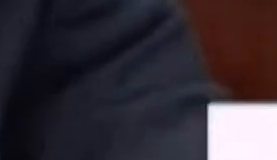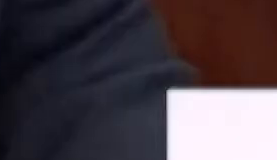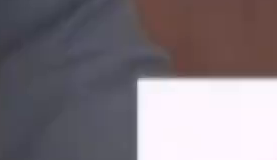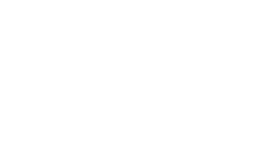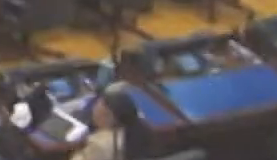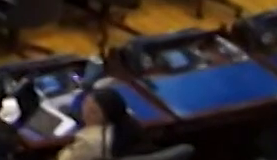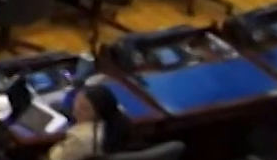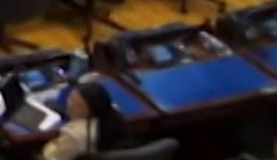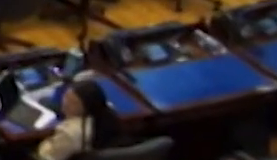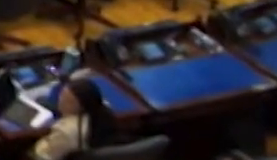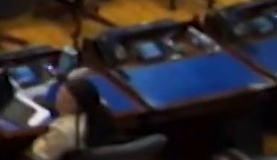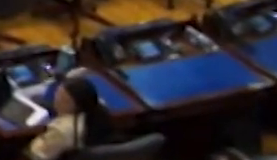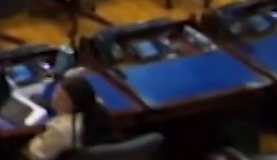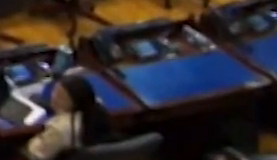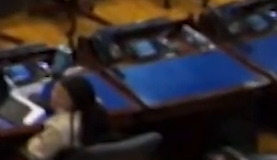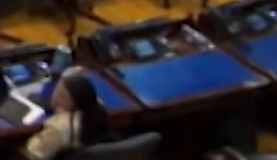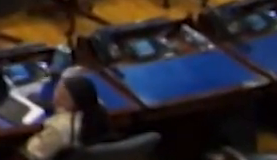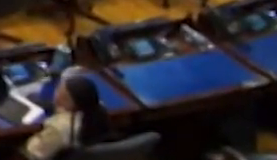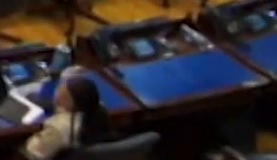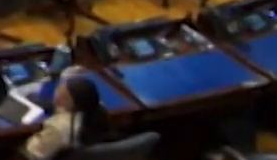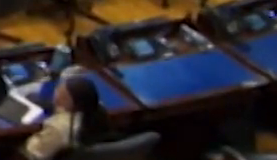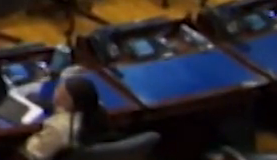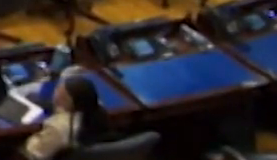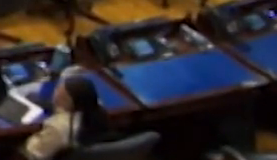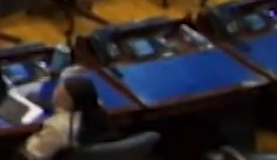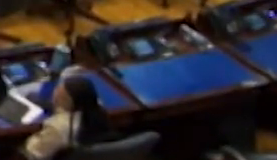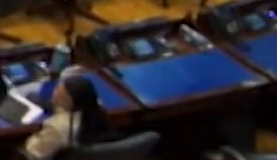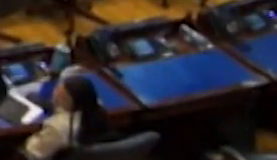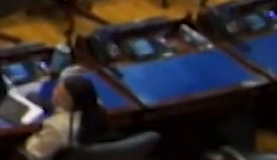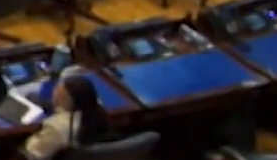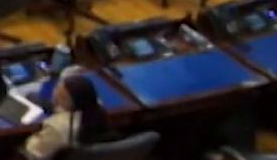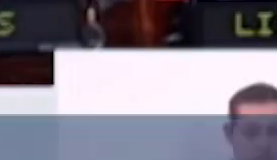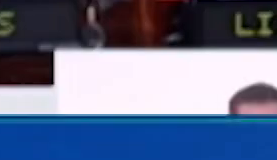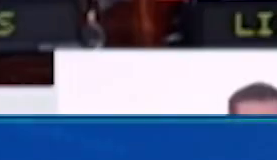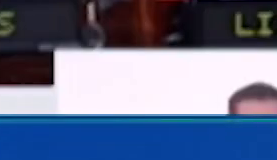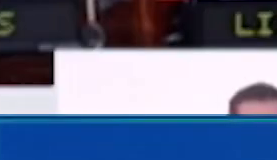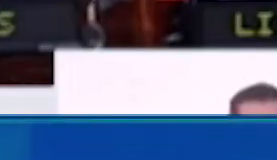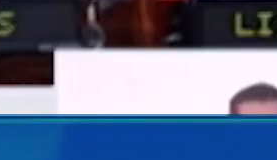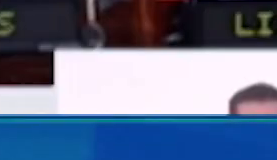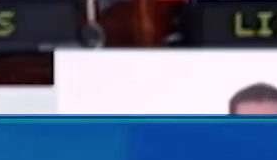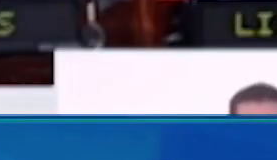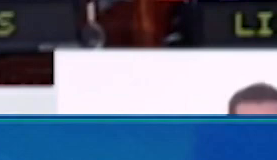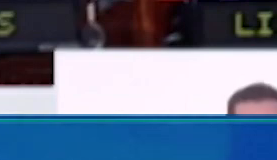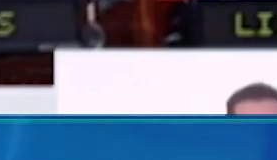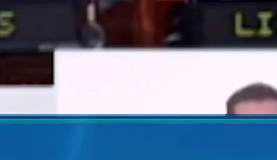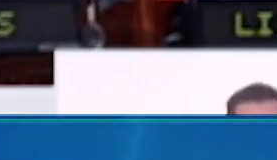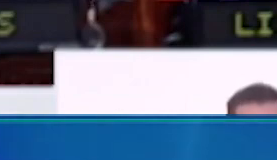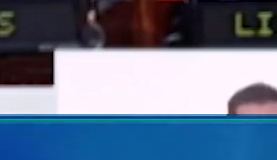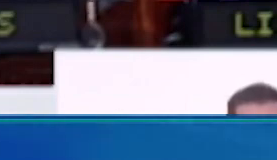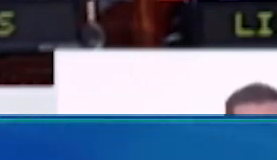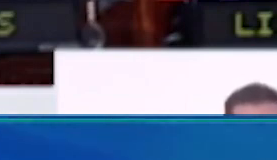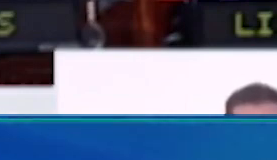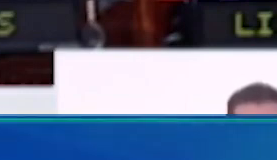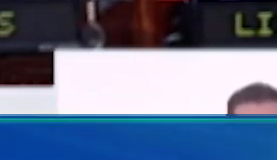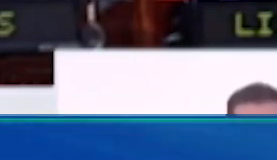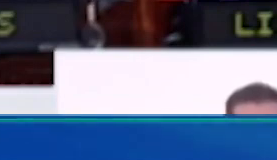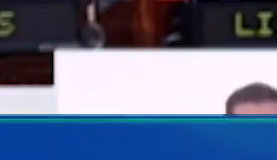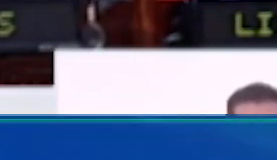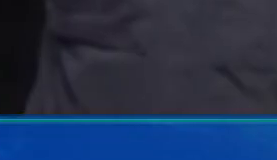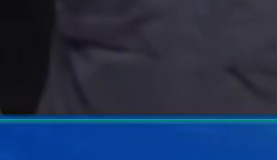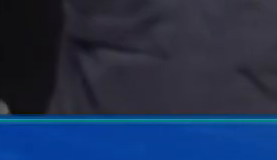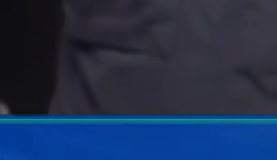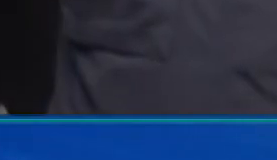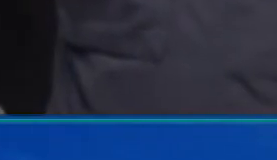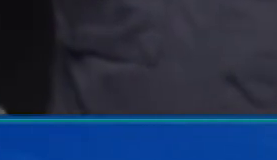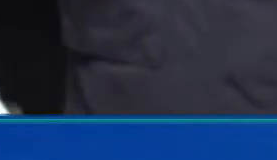Rodríguez así concluyó su intervención la parte fiscal de la comisión especial de antejuicio tras leer el dictamen de acusación contra el